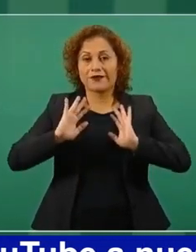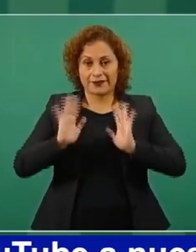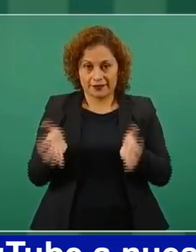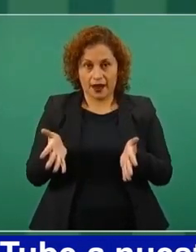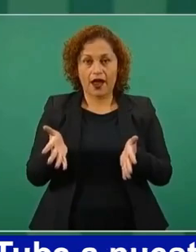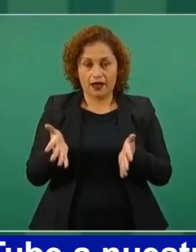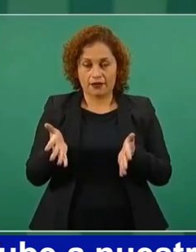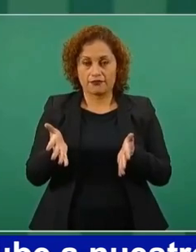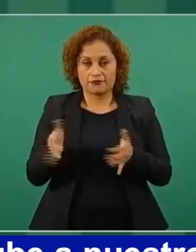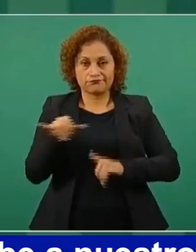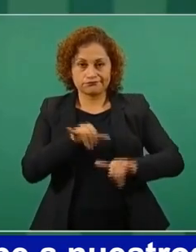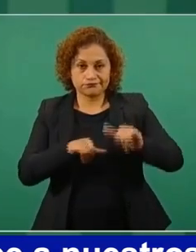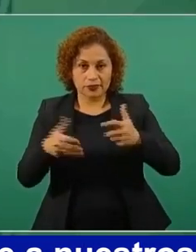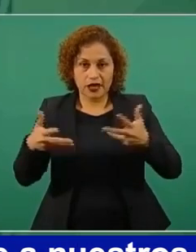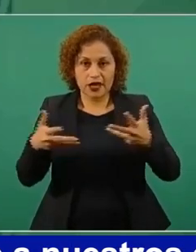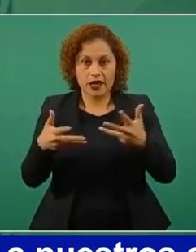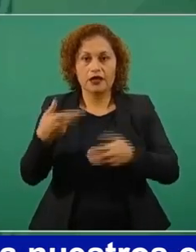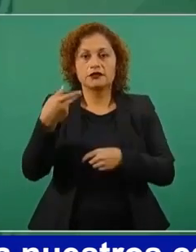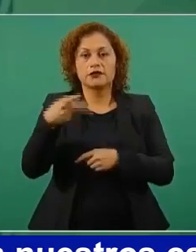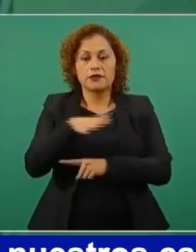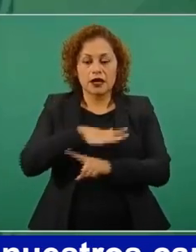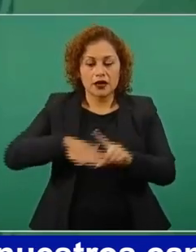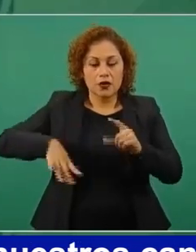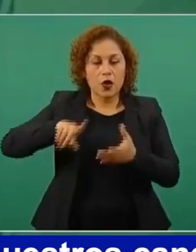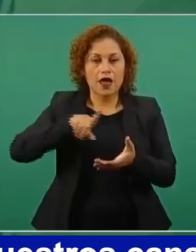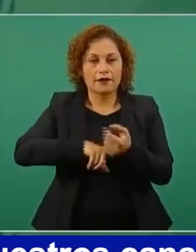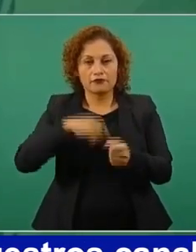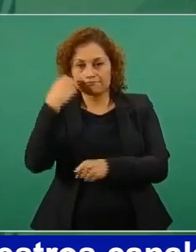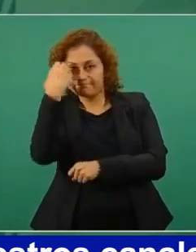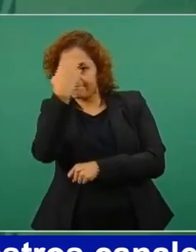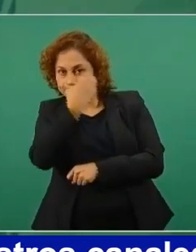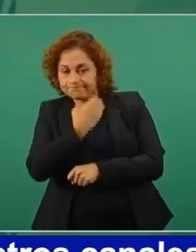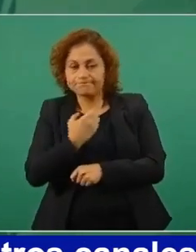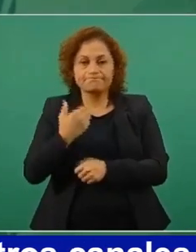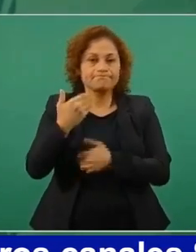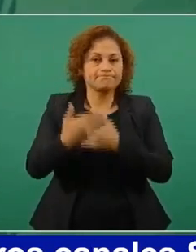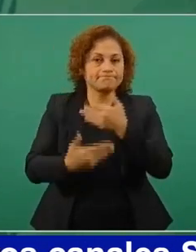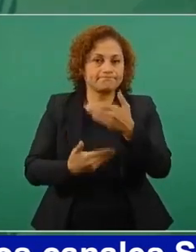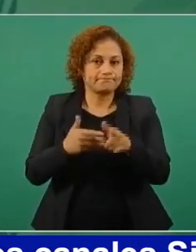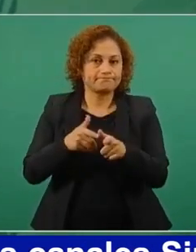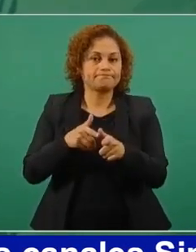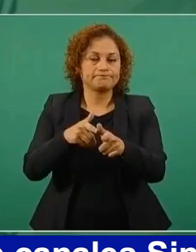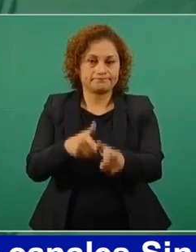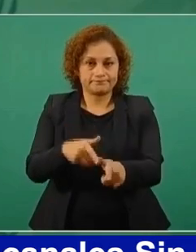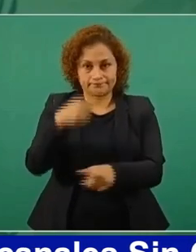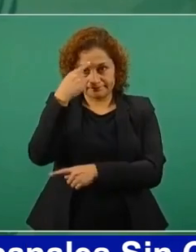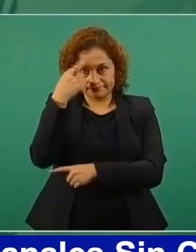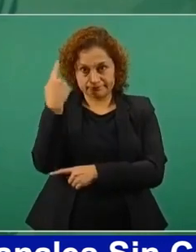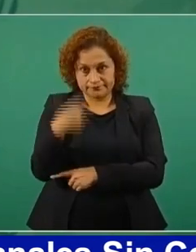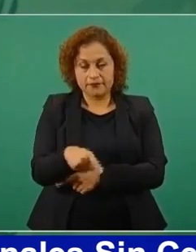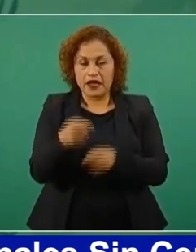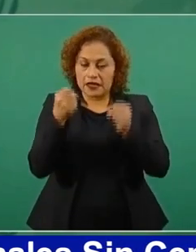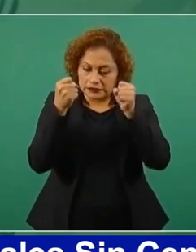se están llevando a cabo todas las pruebas para estar